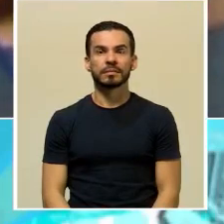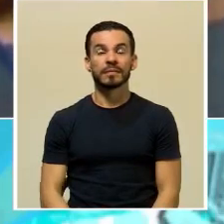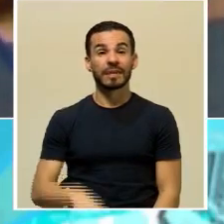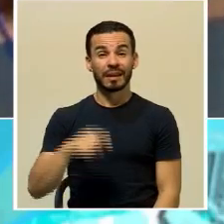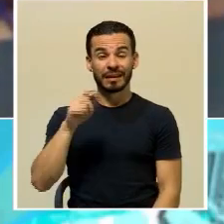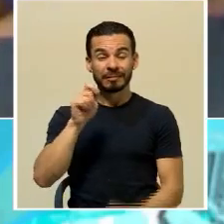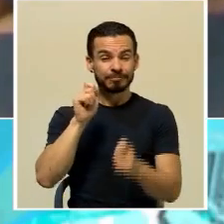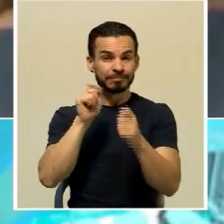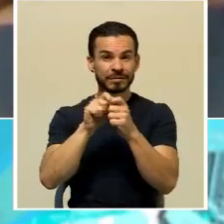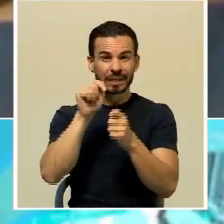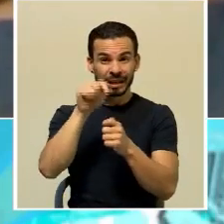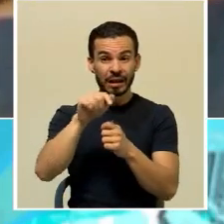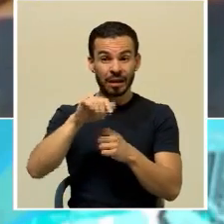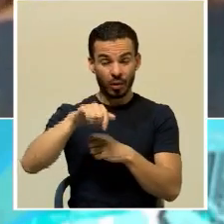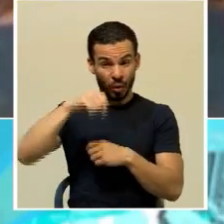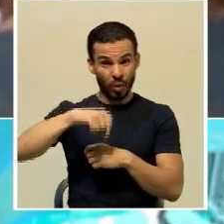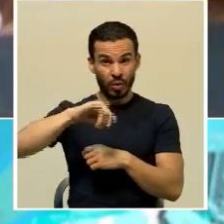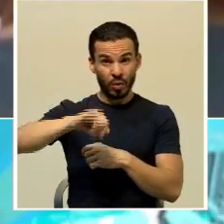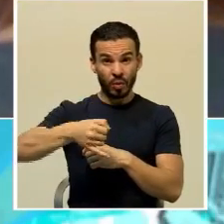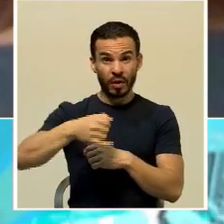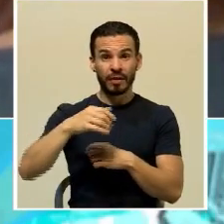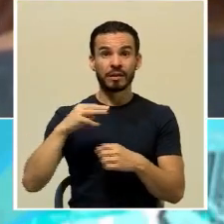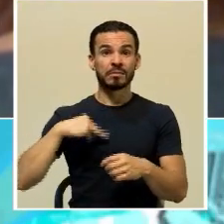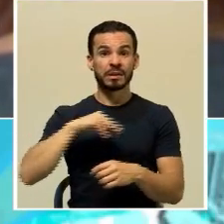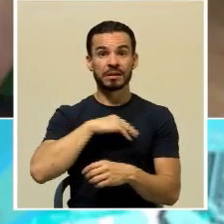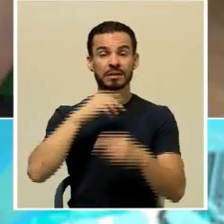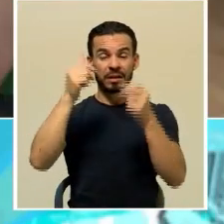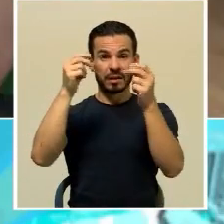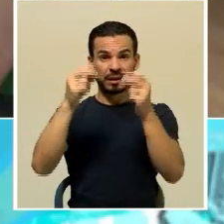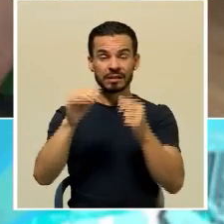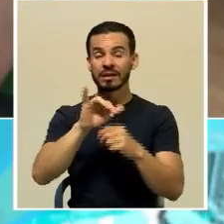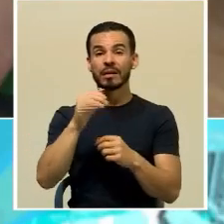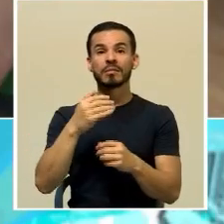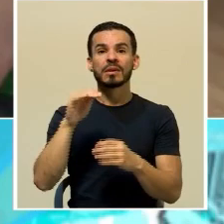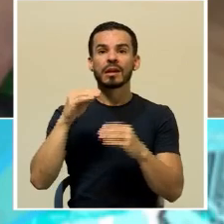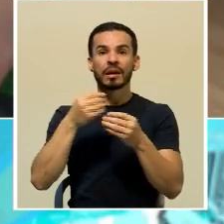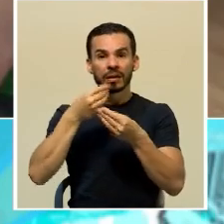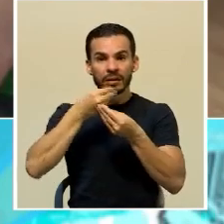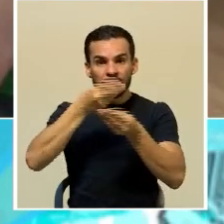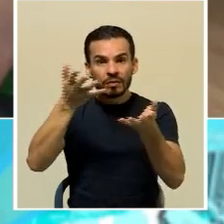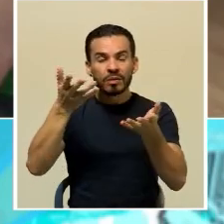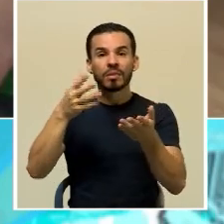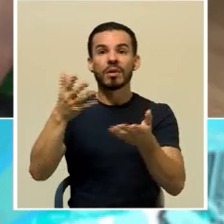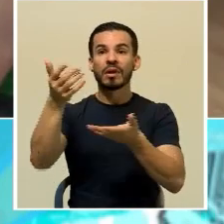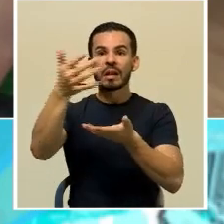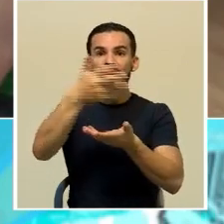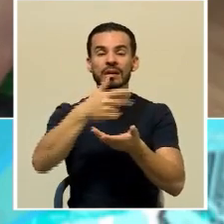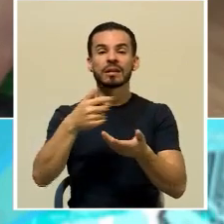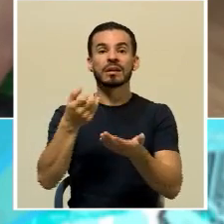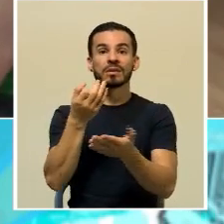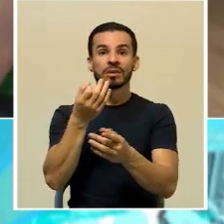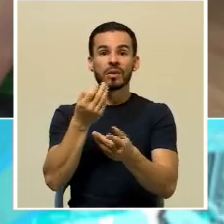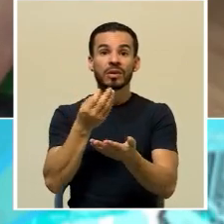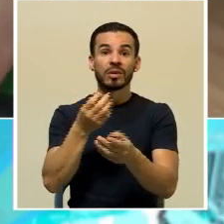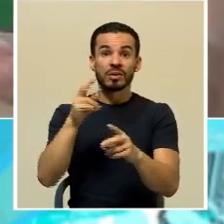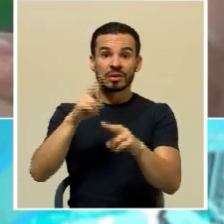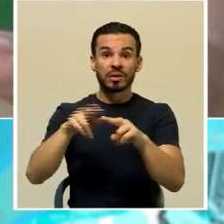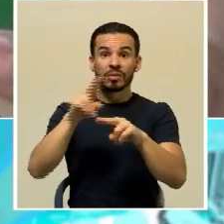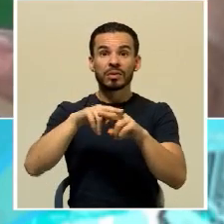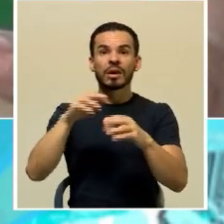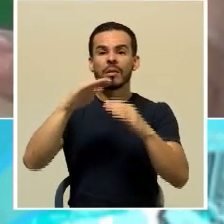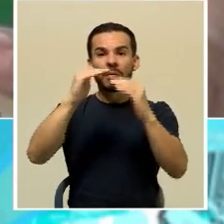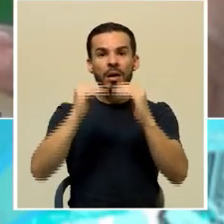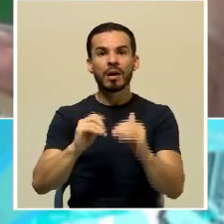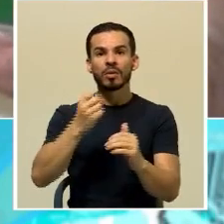Bueno, y es que precisamente este jueves el Ministerio de Hacienda también anunció que los ingresos tributarios bajaron casi un 12%